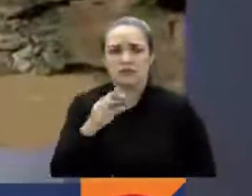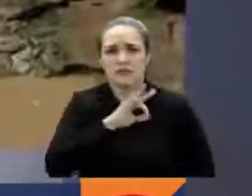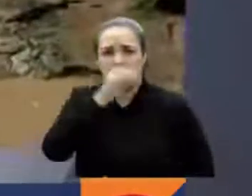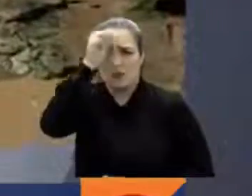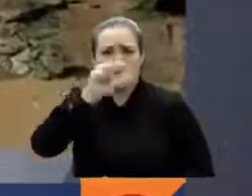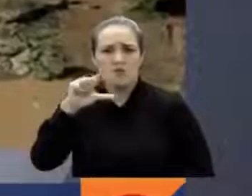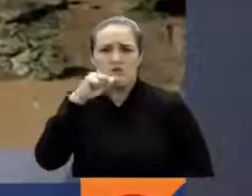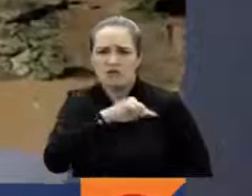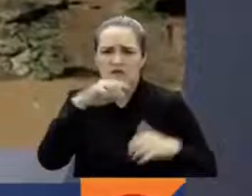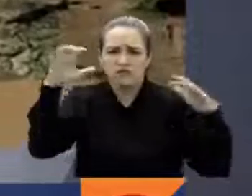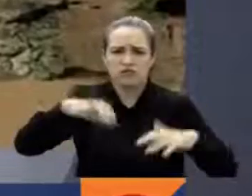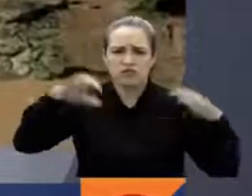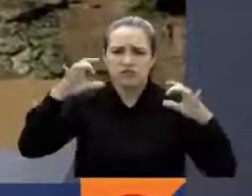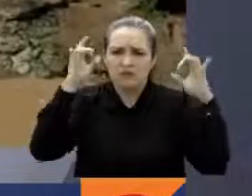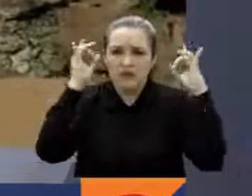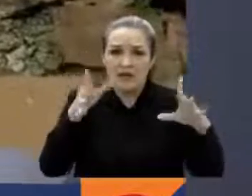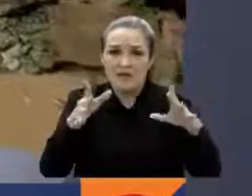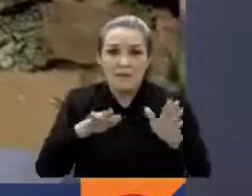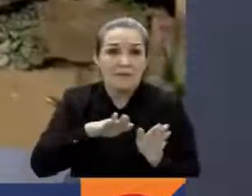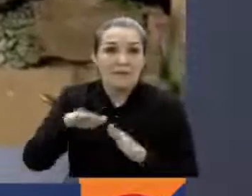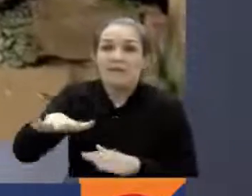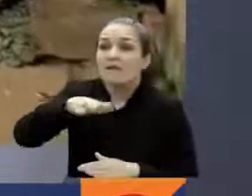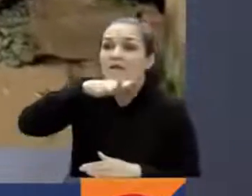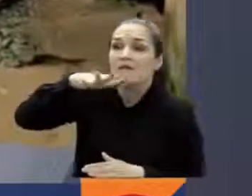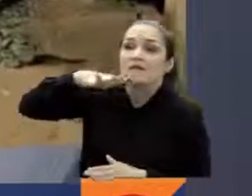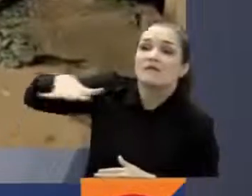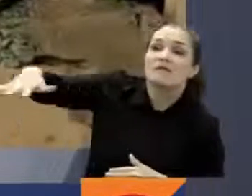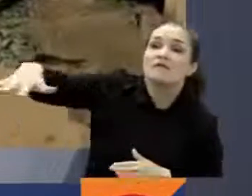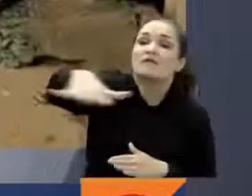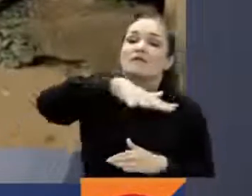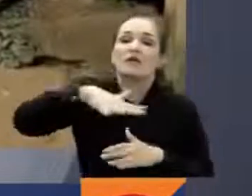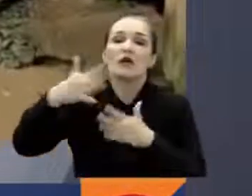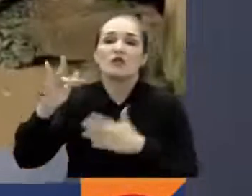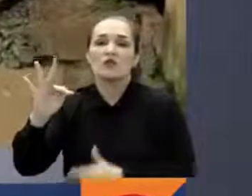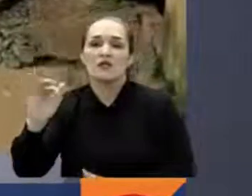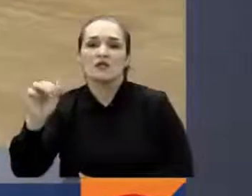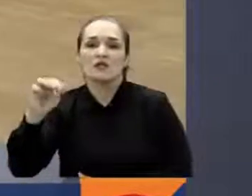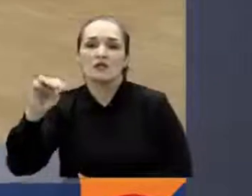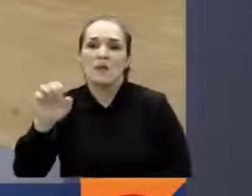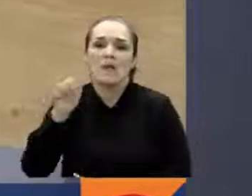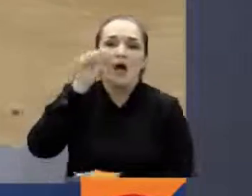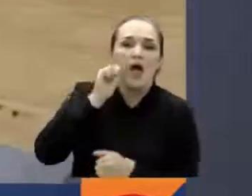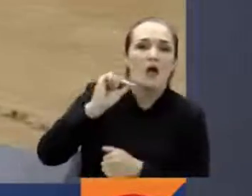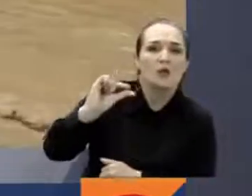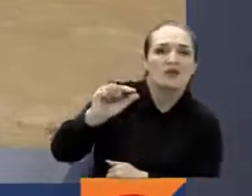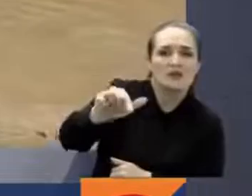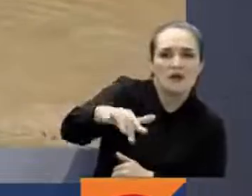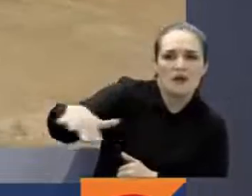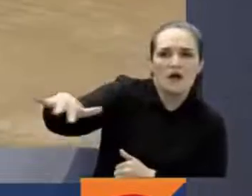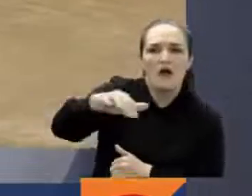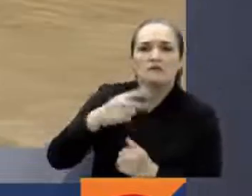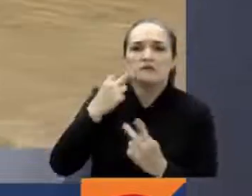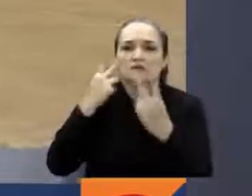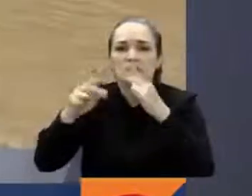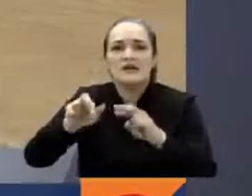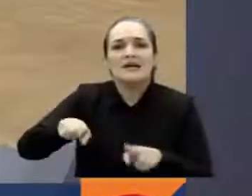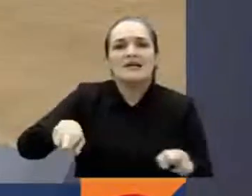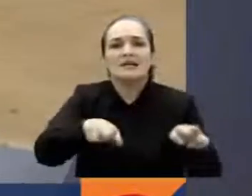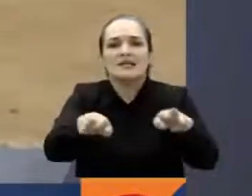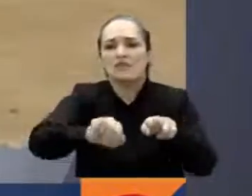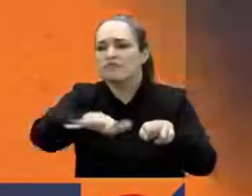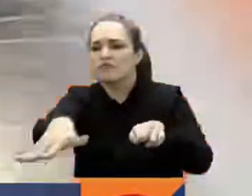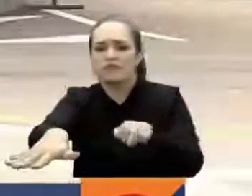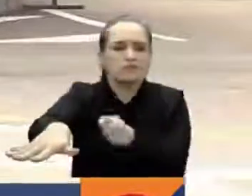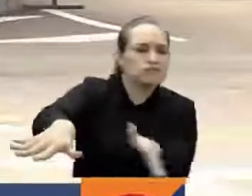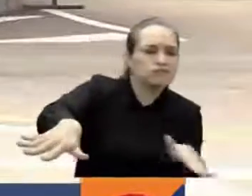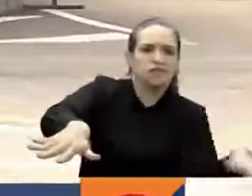departamento. Mientras tanto, en zona rural de Arauquita y Tame se verifica el número de damnificados debido al desbordamiento de los ríos Caranal y